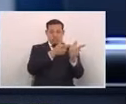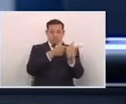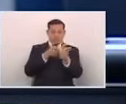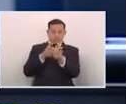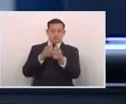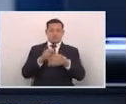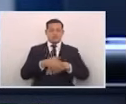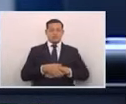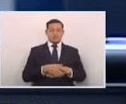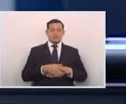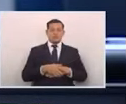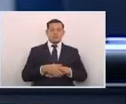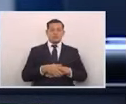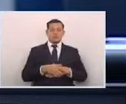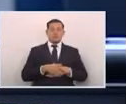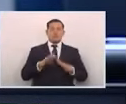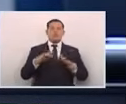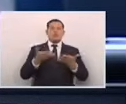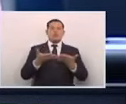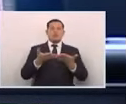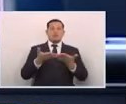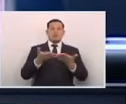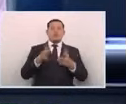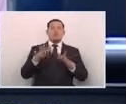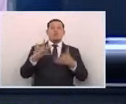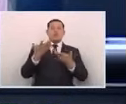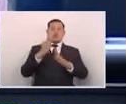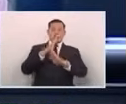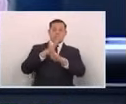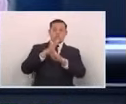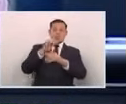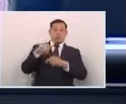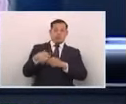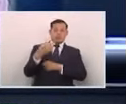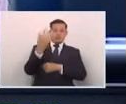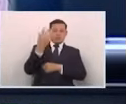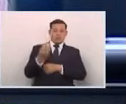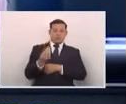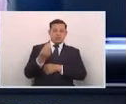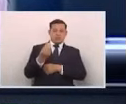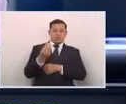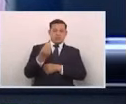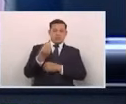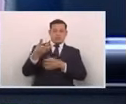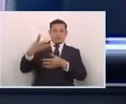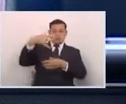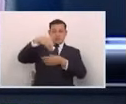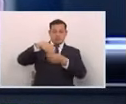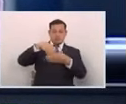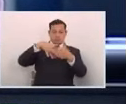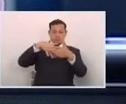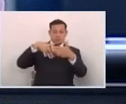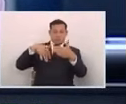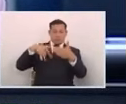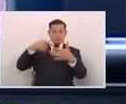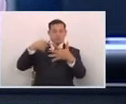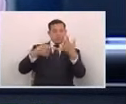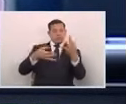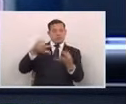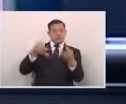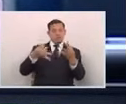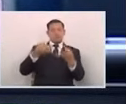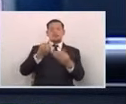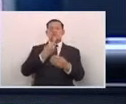armado. Y entonces, ¿por qué los están protegiendo hoy al mandar a archivo esta ley? ¿A